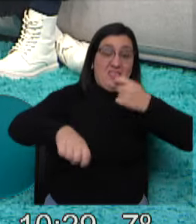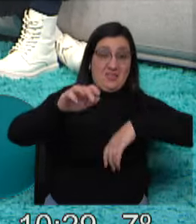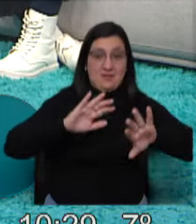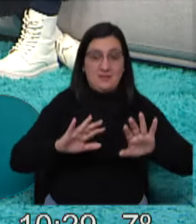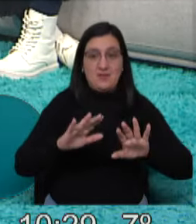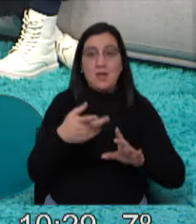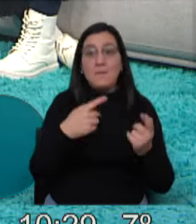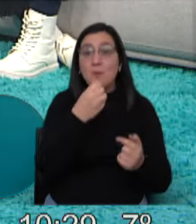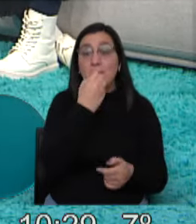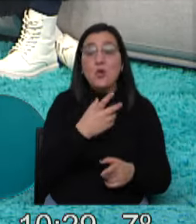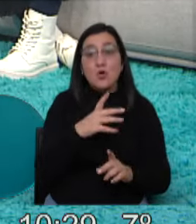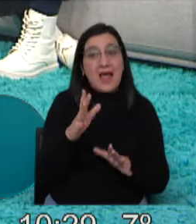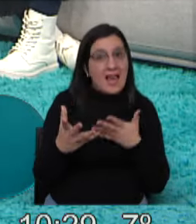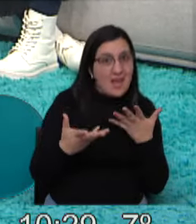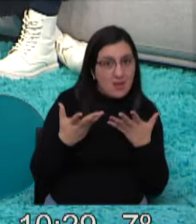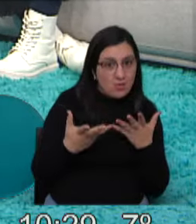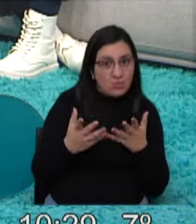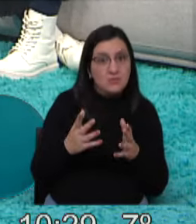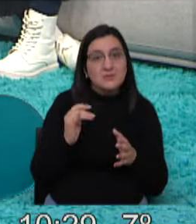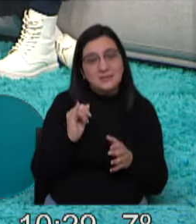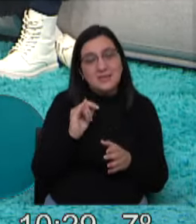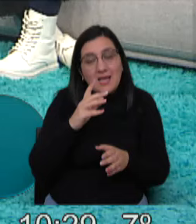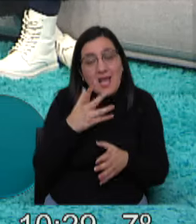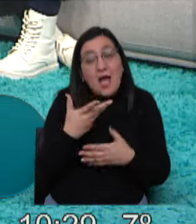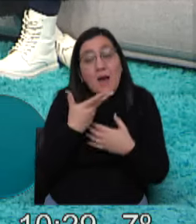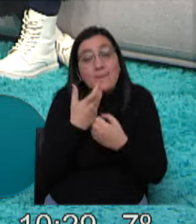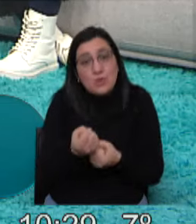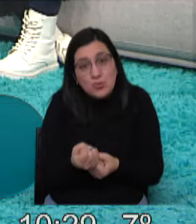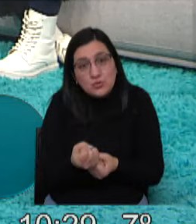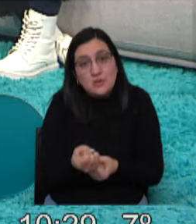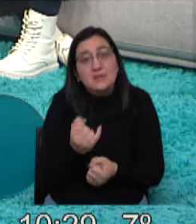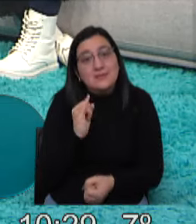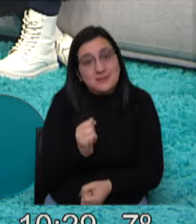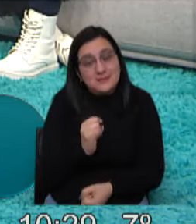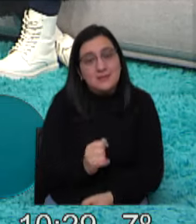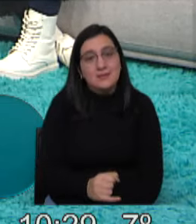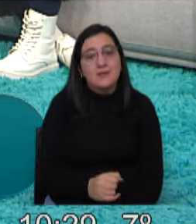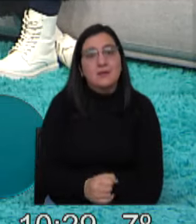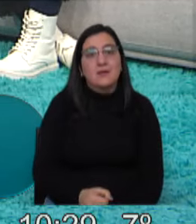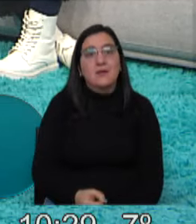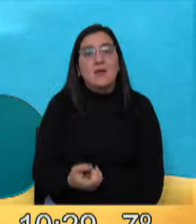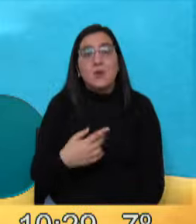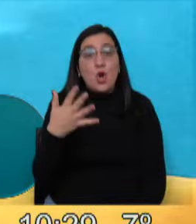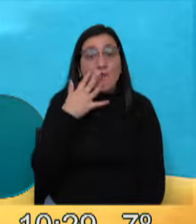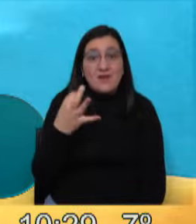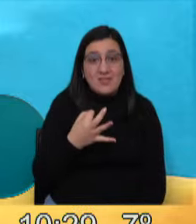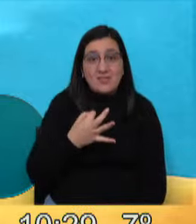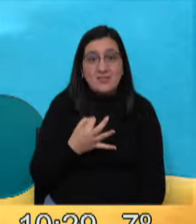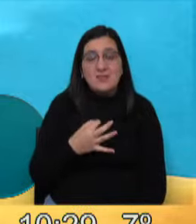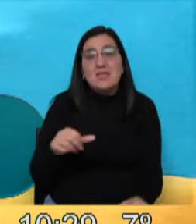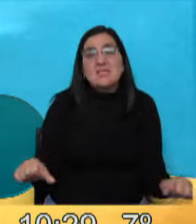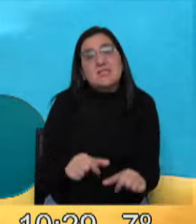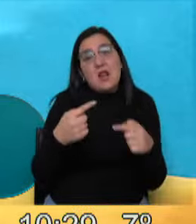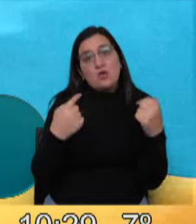da mejorías en algún aspecto, capaz, pero no te. Exacto. Contribuye, por ejemplo, cuando hay patología. Exacto, pero lo real es hacer las cosas